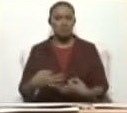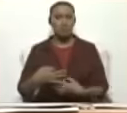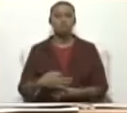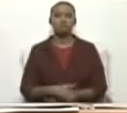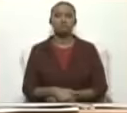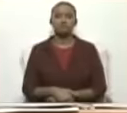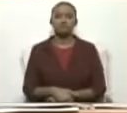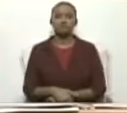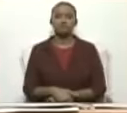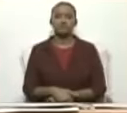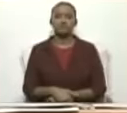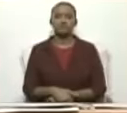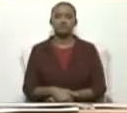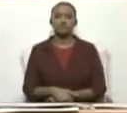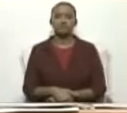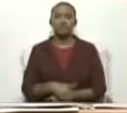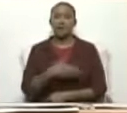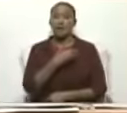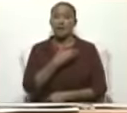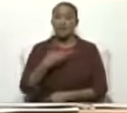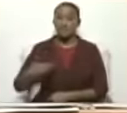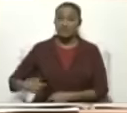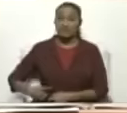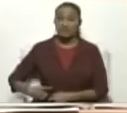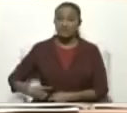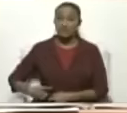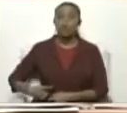El presidente estuvo en la batalla allá,